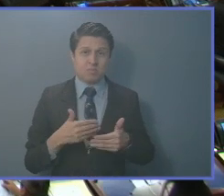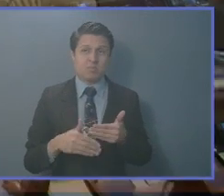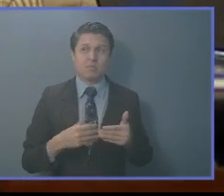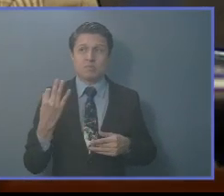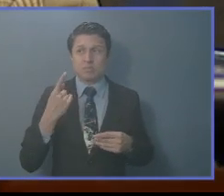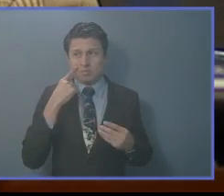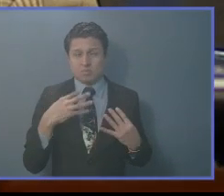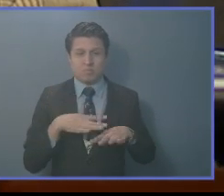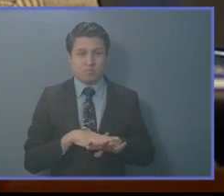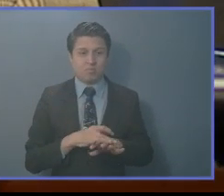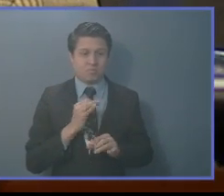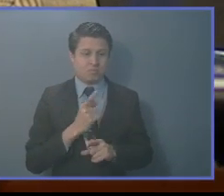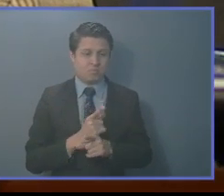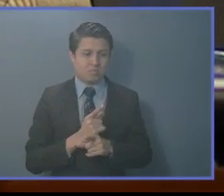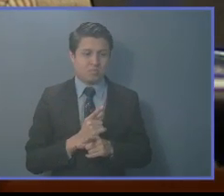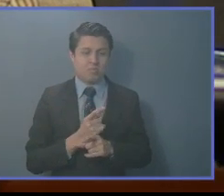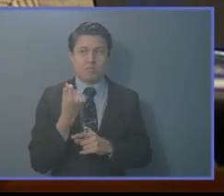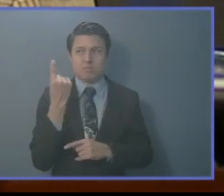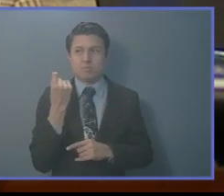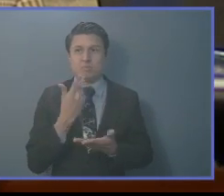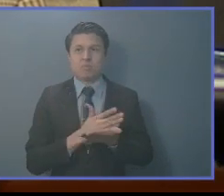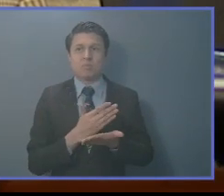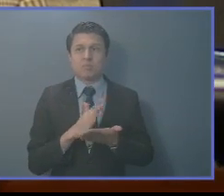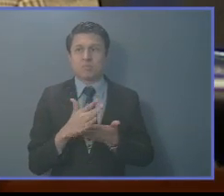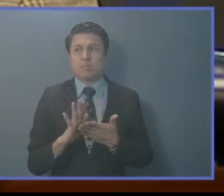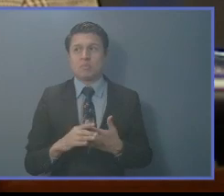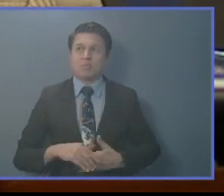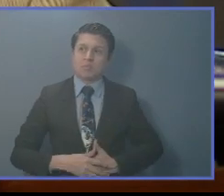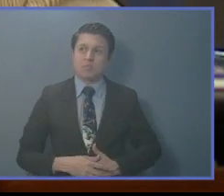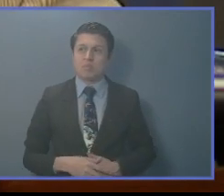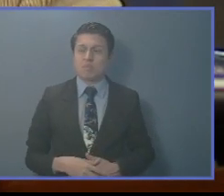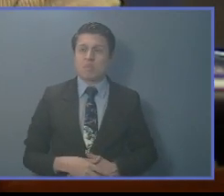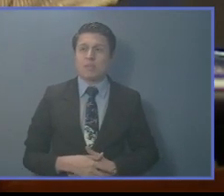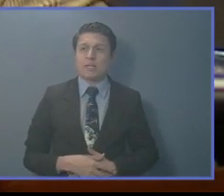ser fácil de entender y estar disponible en castellano.